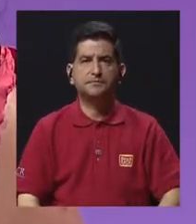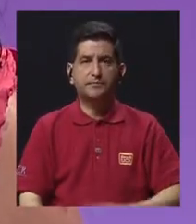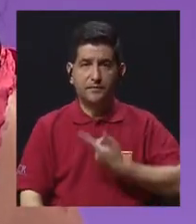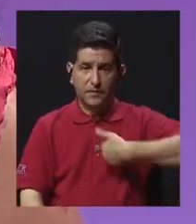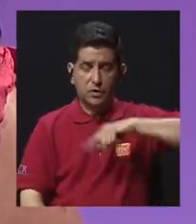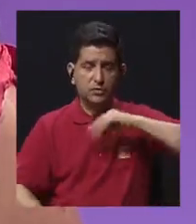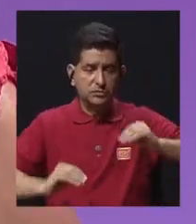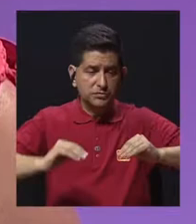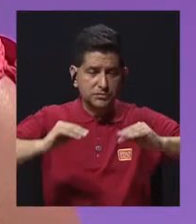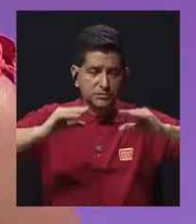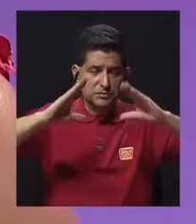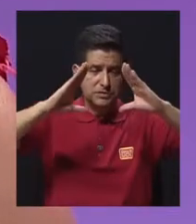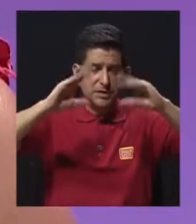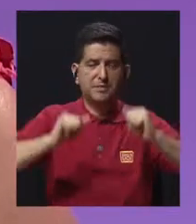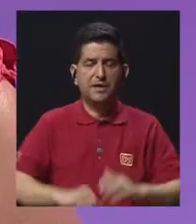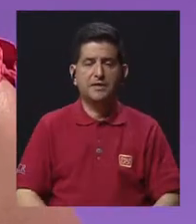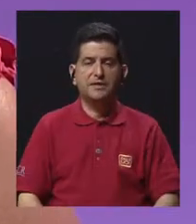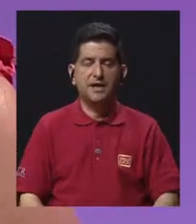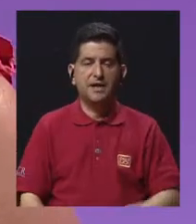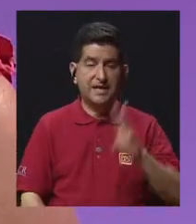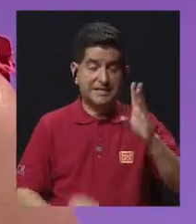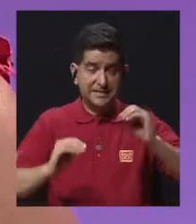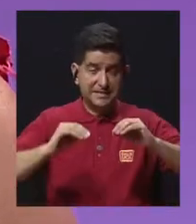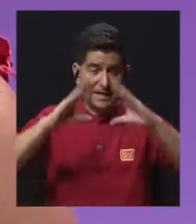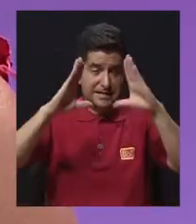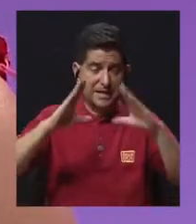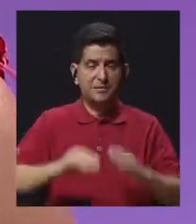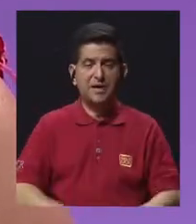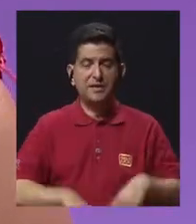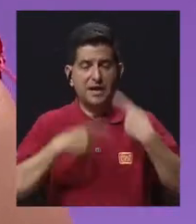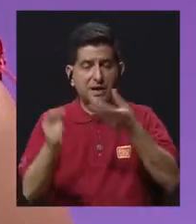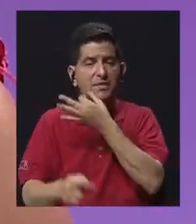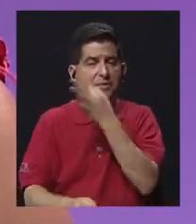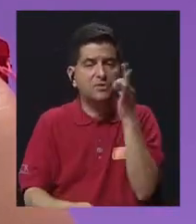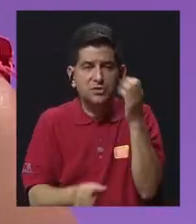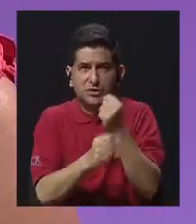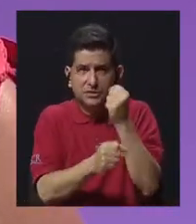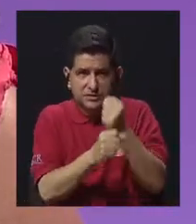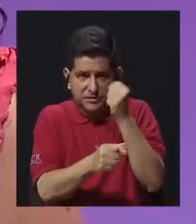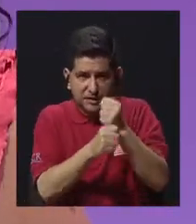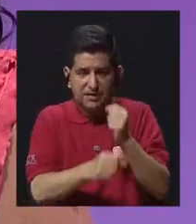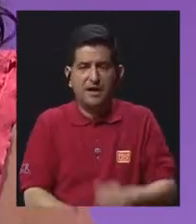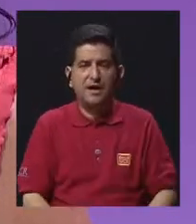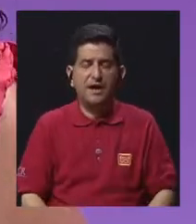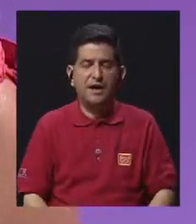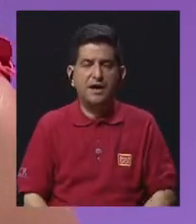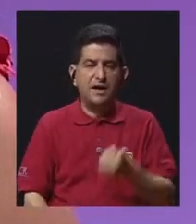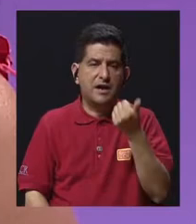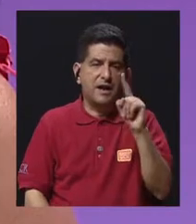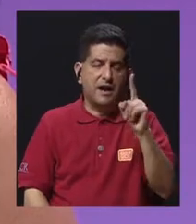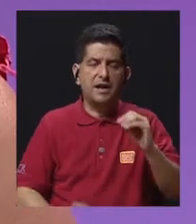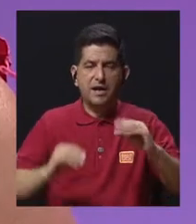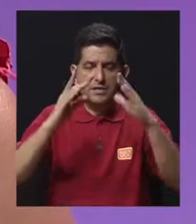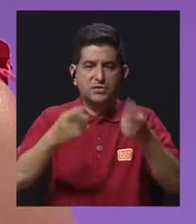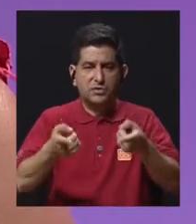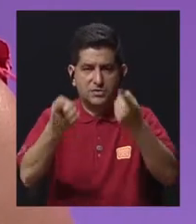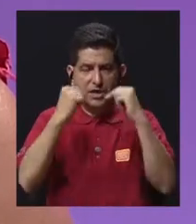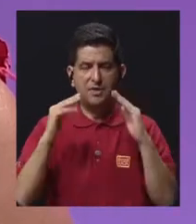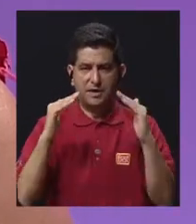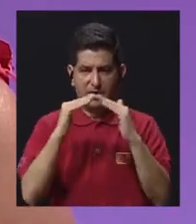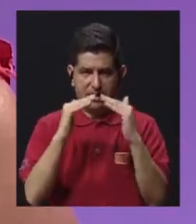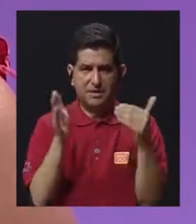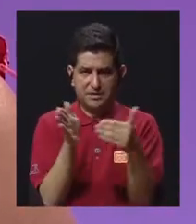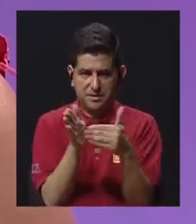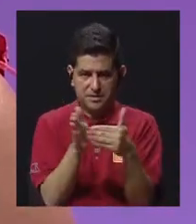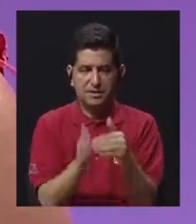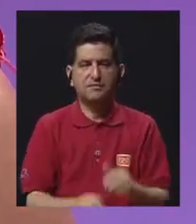llegamos en la mañana, nos levantamos a las 6 de la mañana, nos vamos a la finca a trabajar. Llegamos a las 11 de la mañana a nuestras casas,